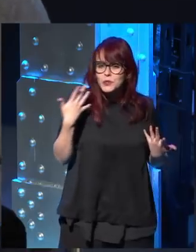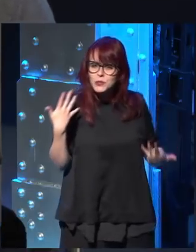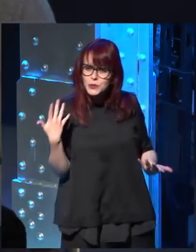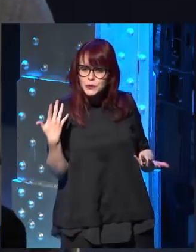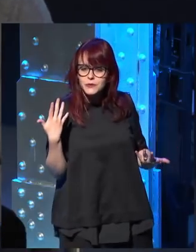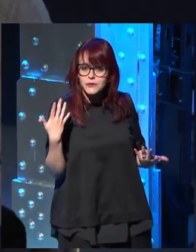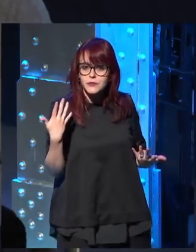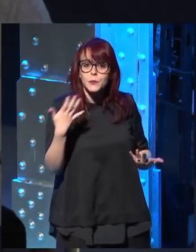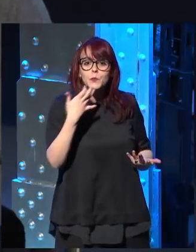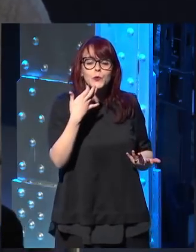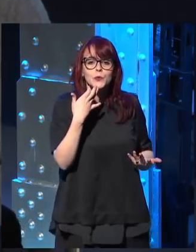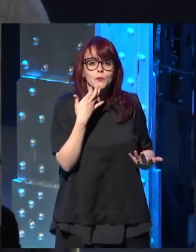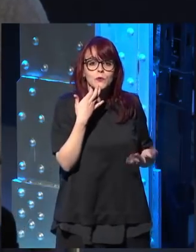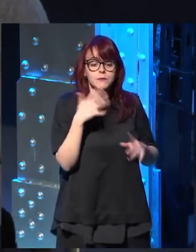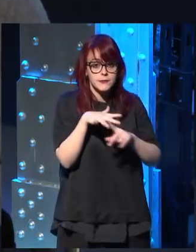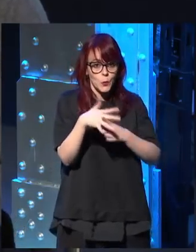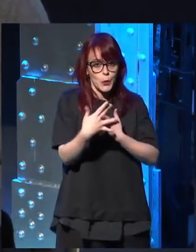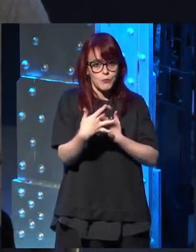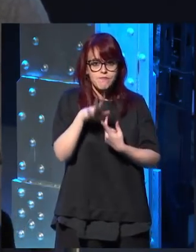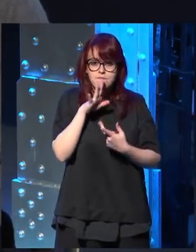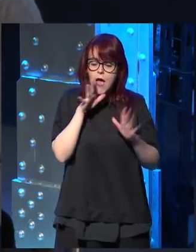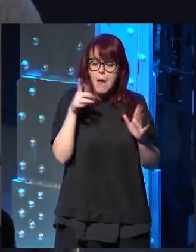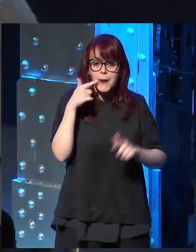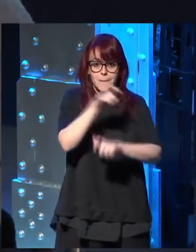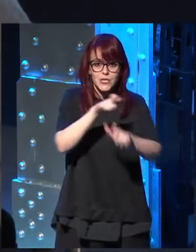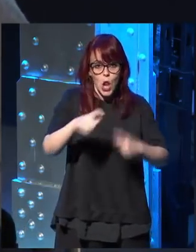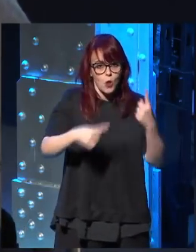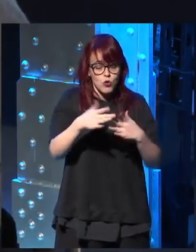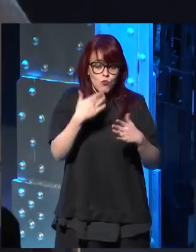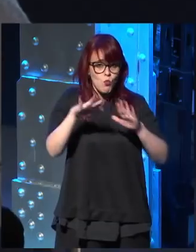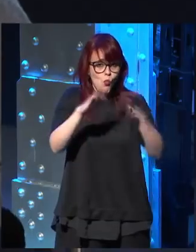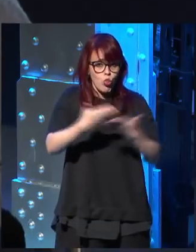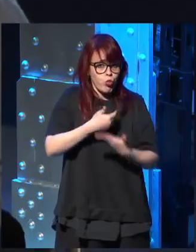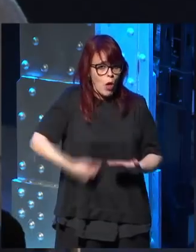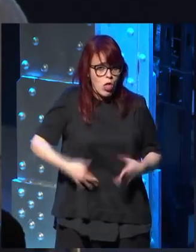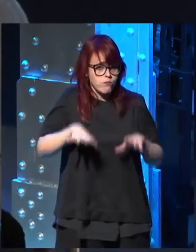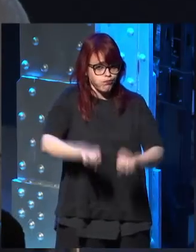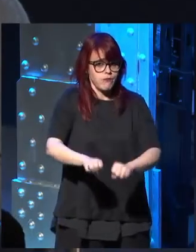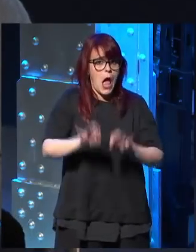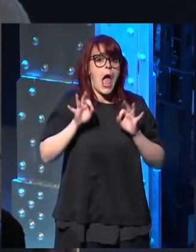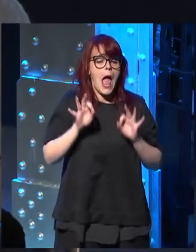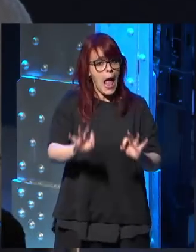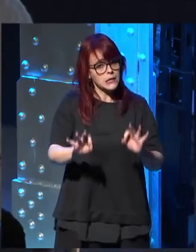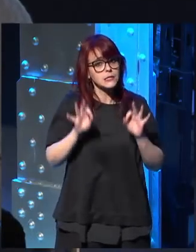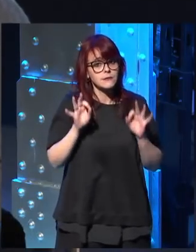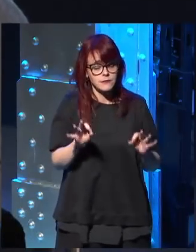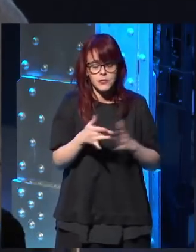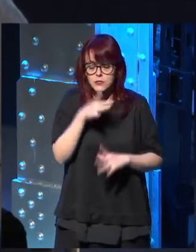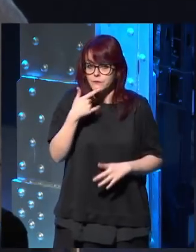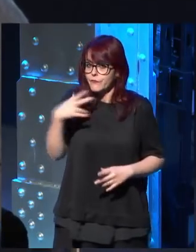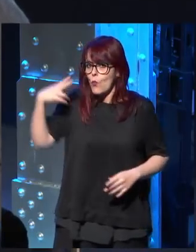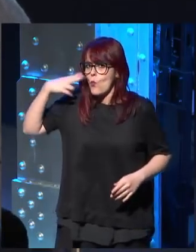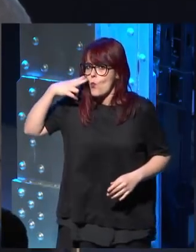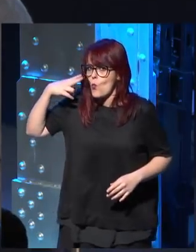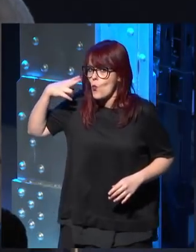hombre, sobre todo lo que pasa es que hay unas cuantas personas que son los dueños del mundo, insisto. Entonces eso tiene que ser, es terrorífico,